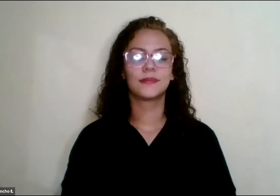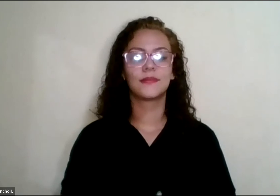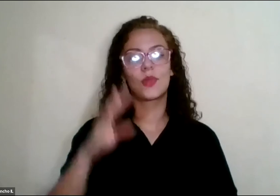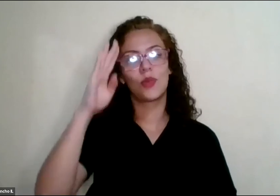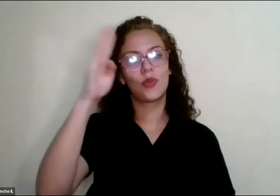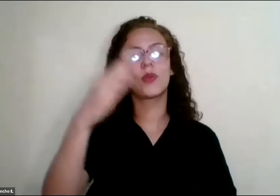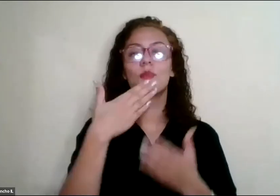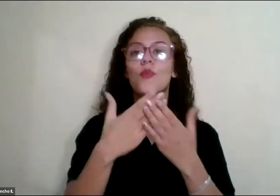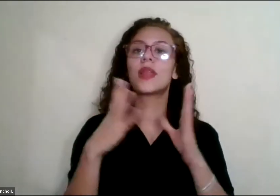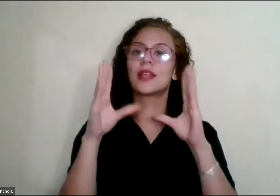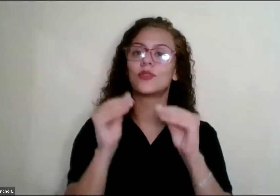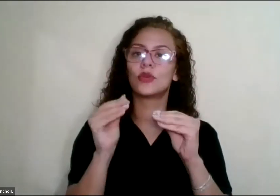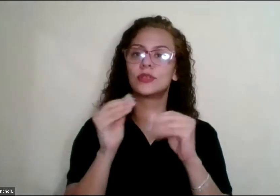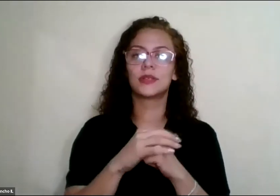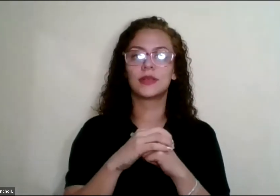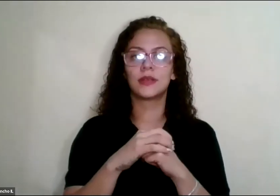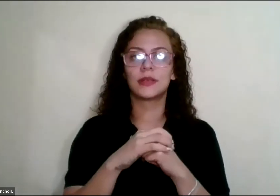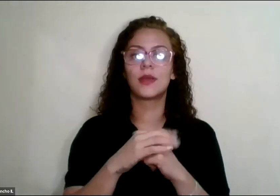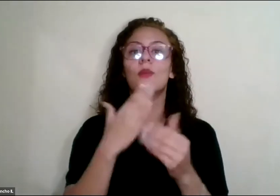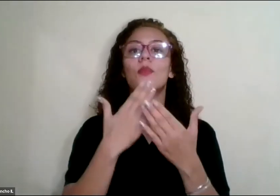Hola, sí, buenas noches.